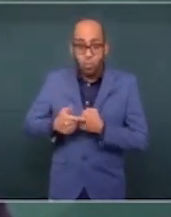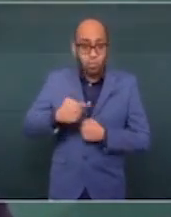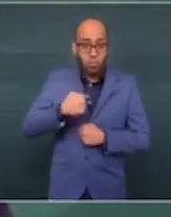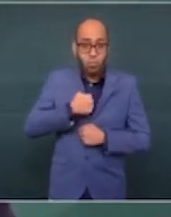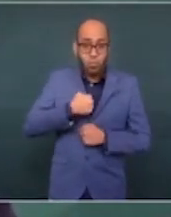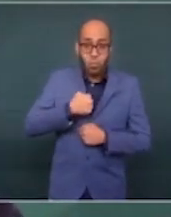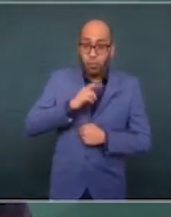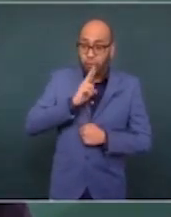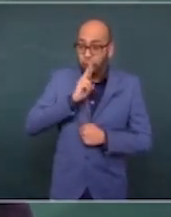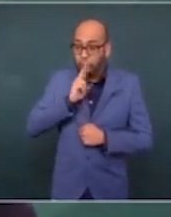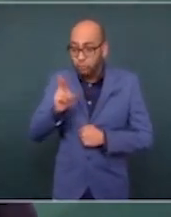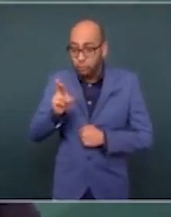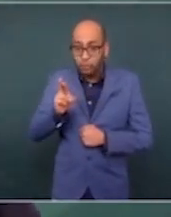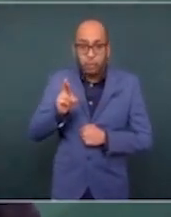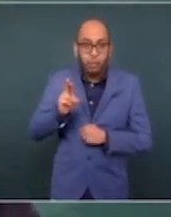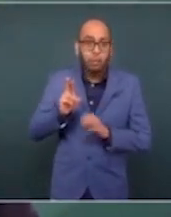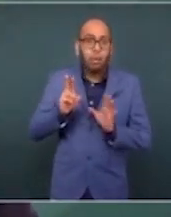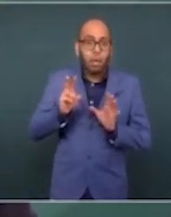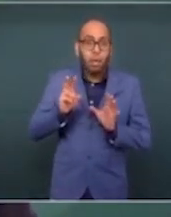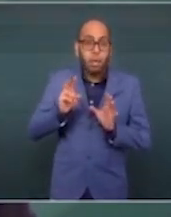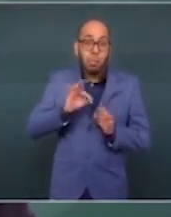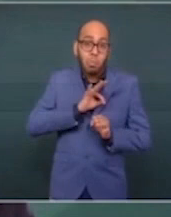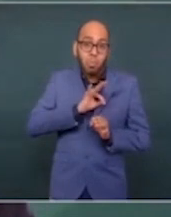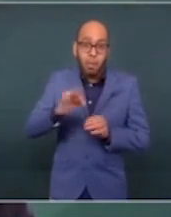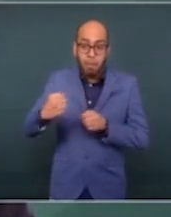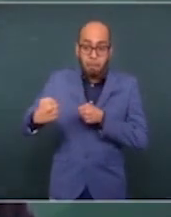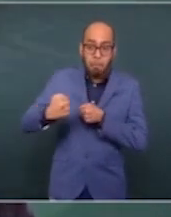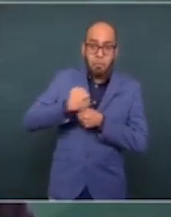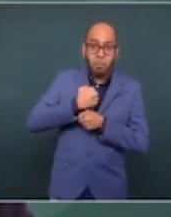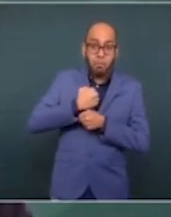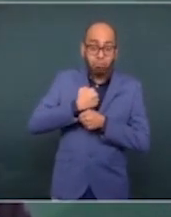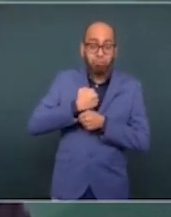respondía, hasta me podía golpear.